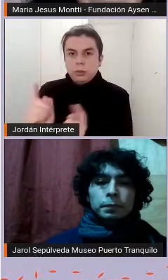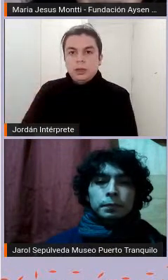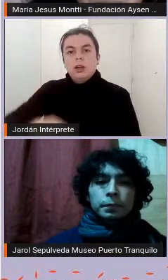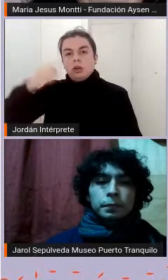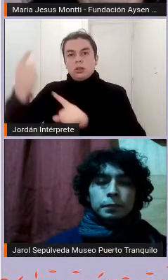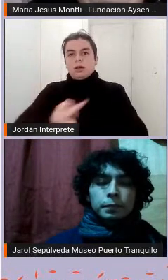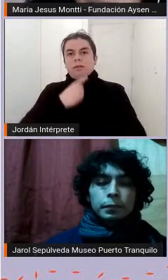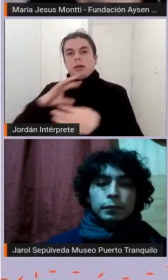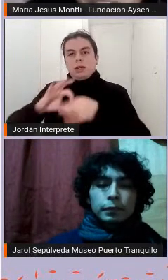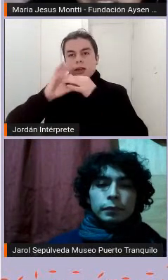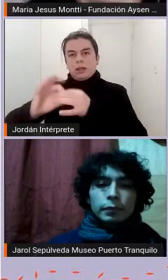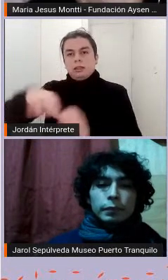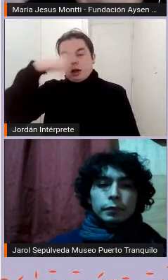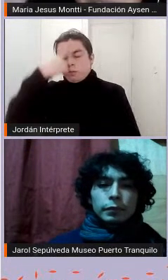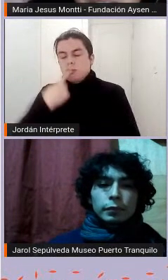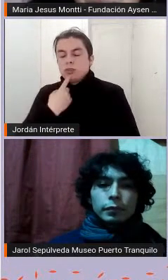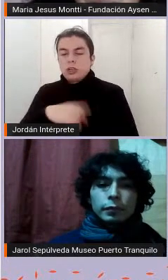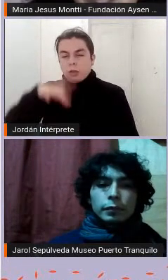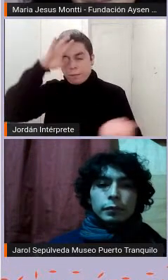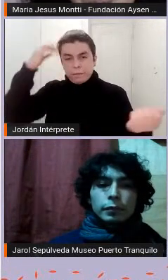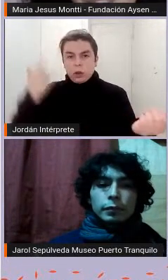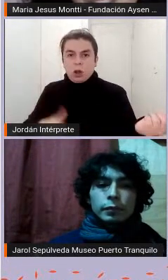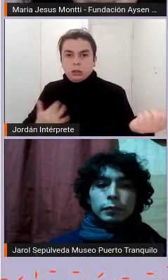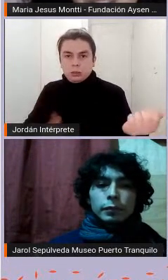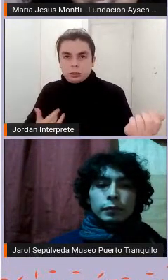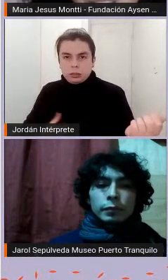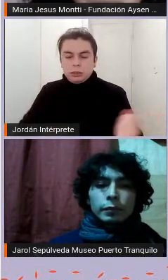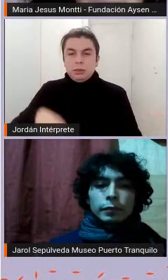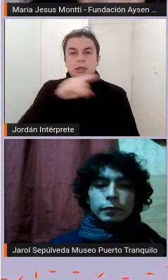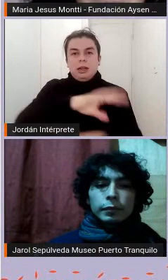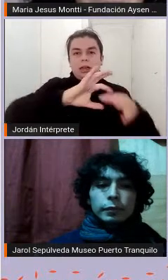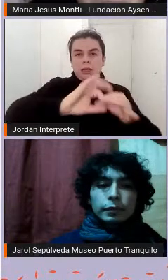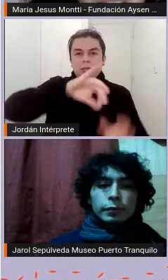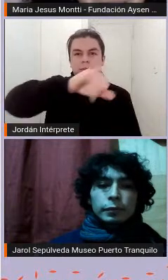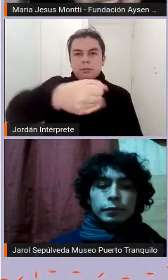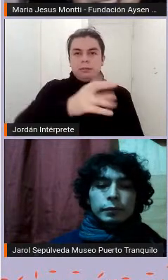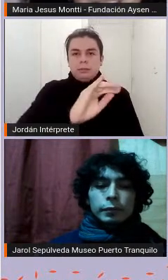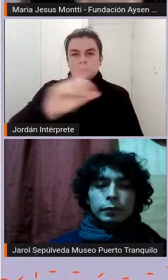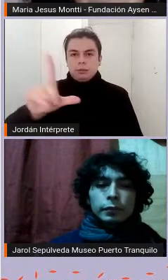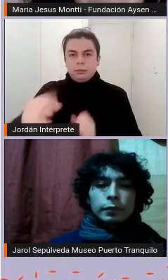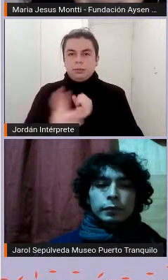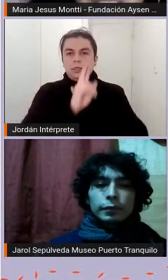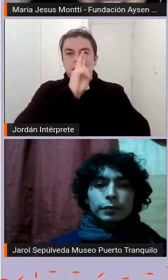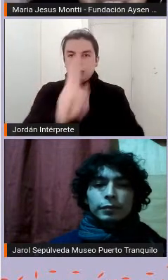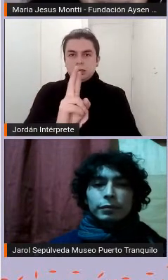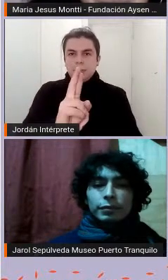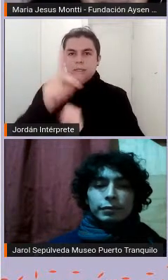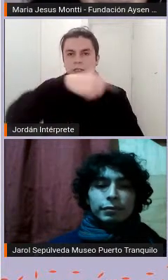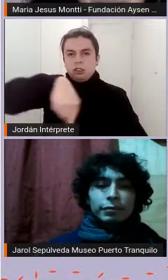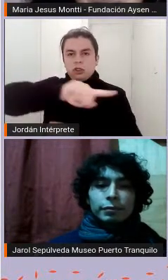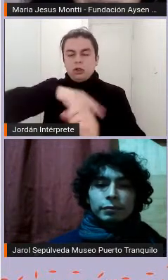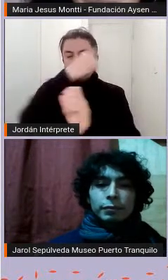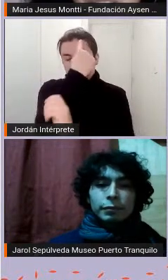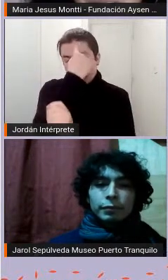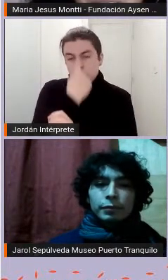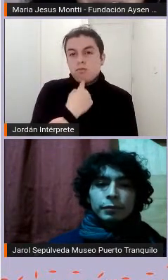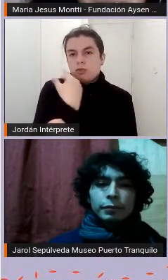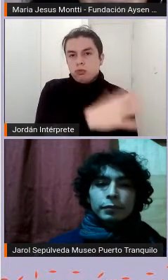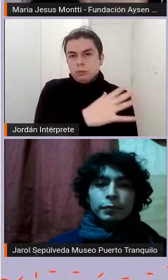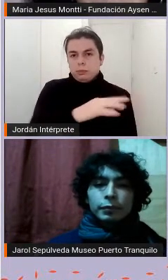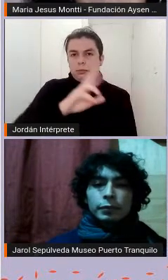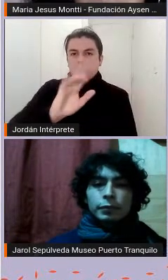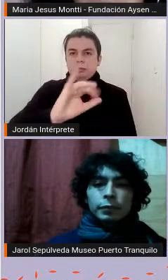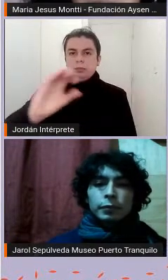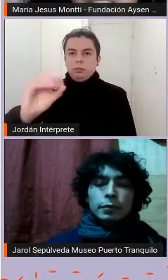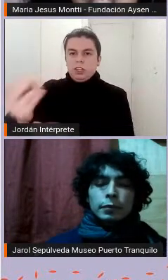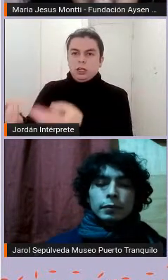por la invitación, a Harold por estar presente en representación del Museo de Río